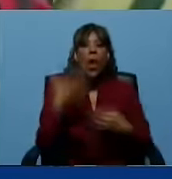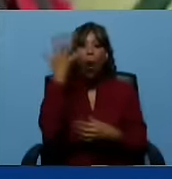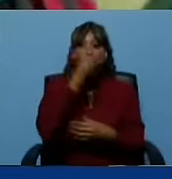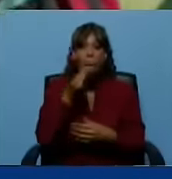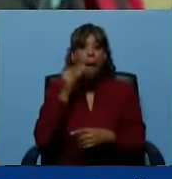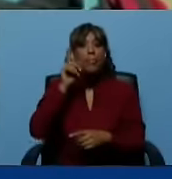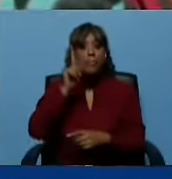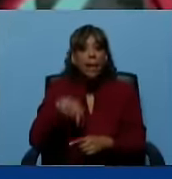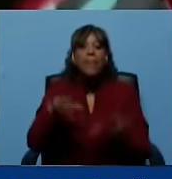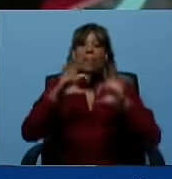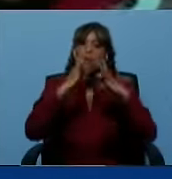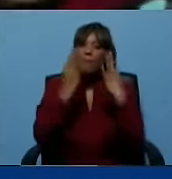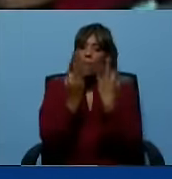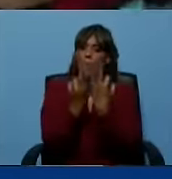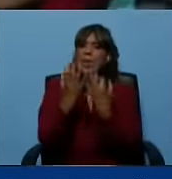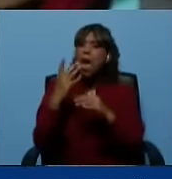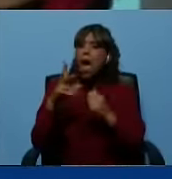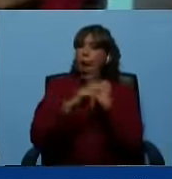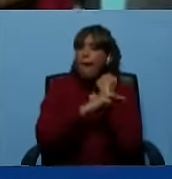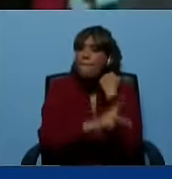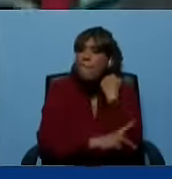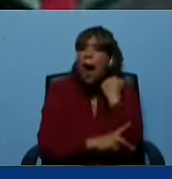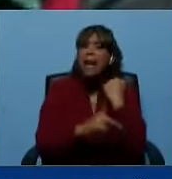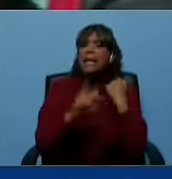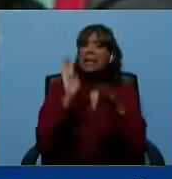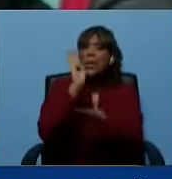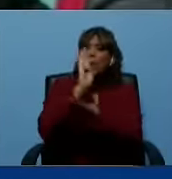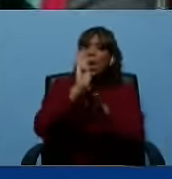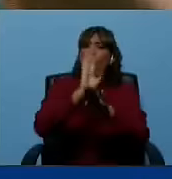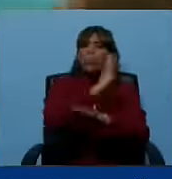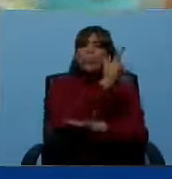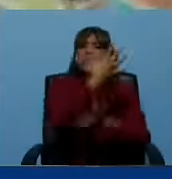pero también de la familia, y que estos parques ecológicos